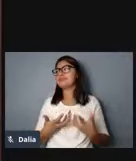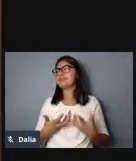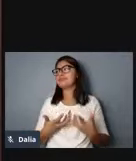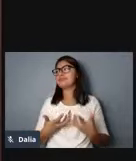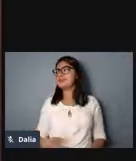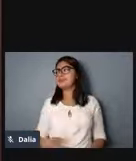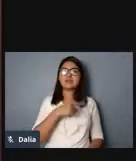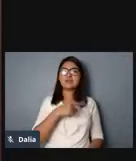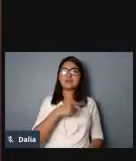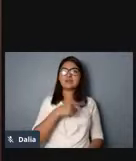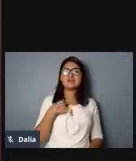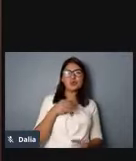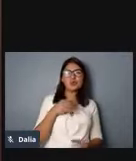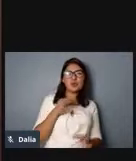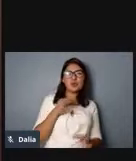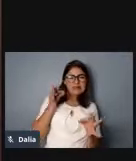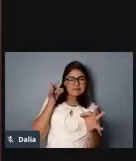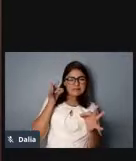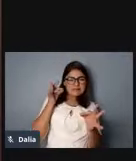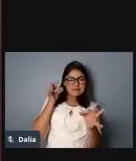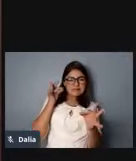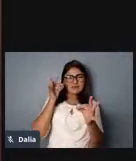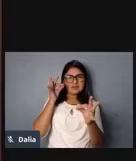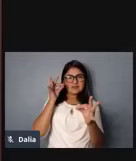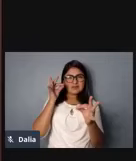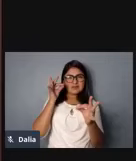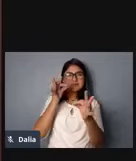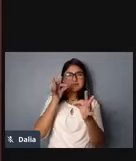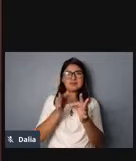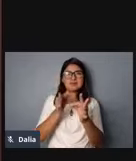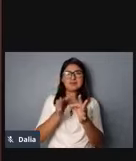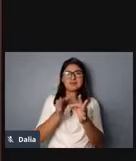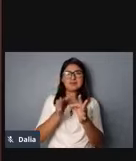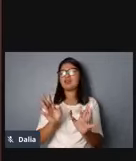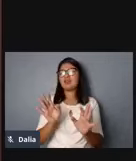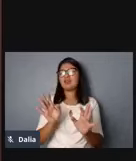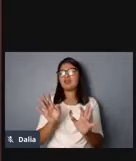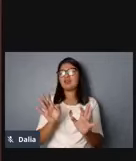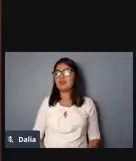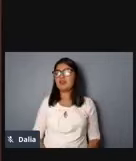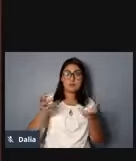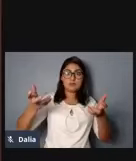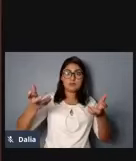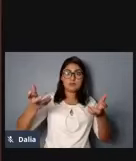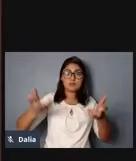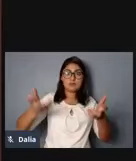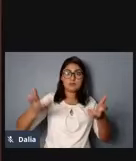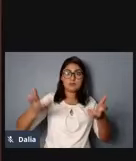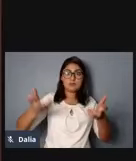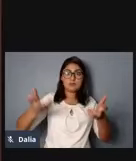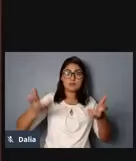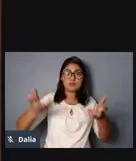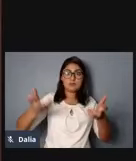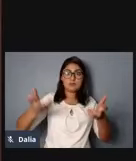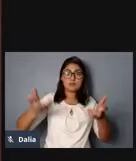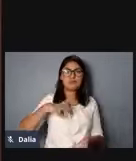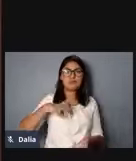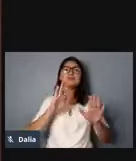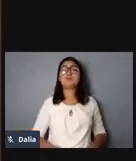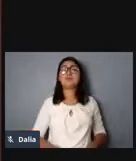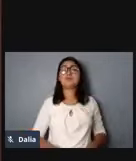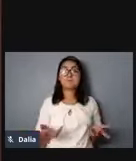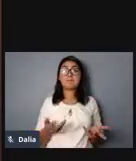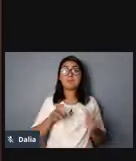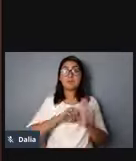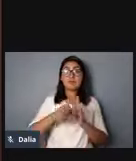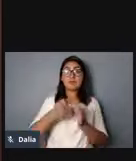la desvalorización de todo el esfuerzo. Para estos grupos, digamos, de personas que se encuentran en